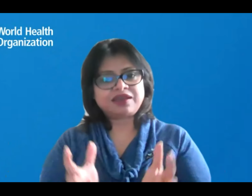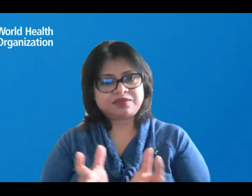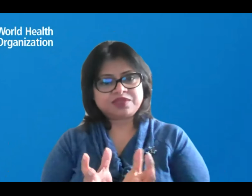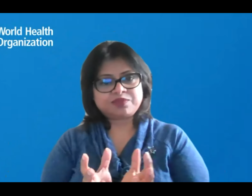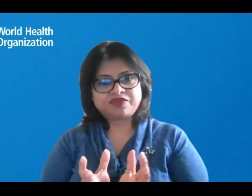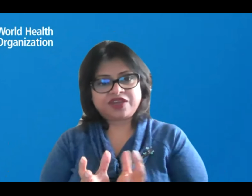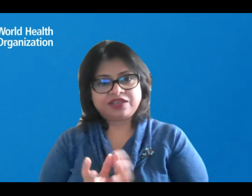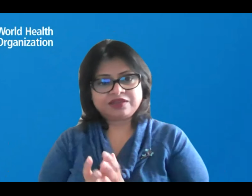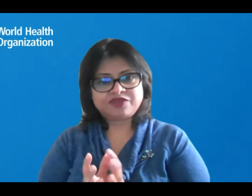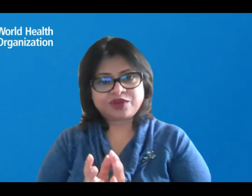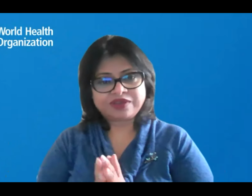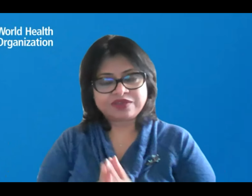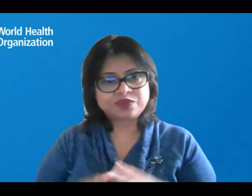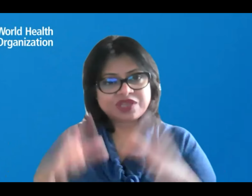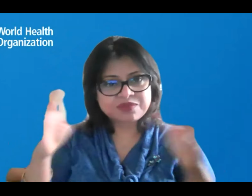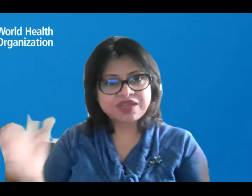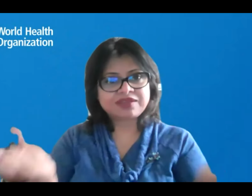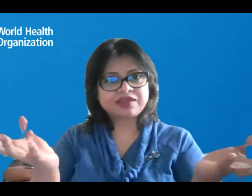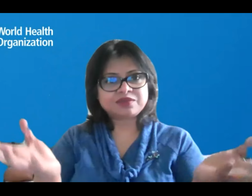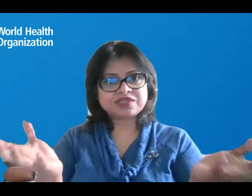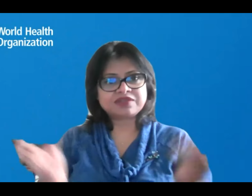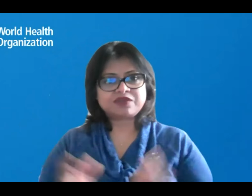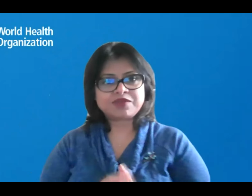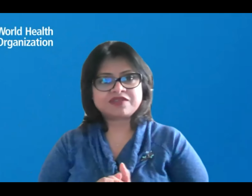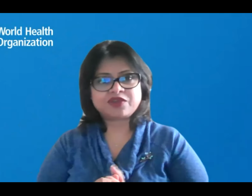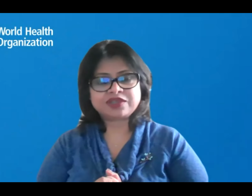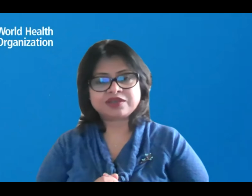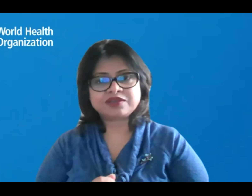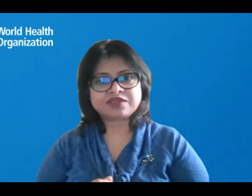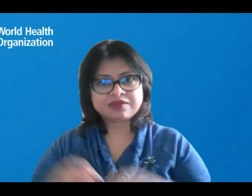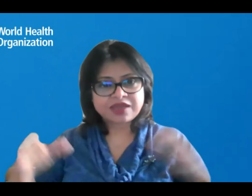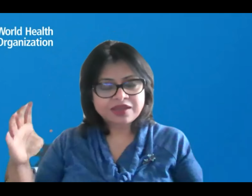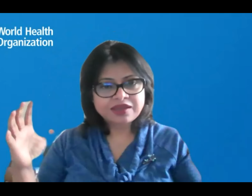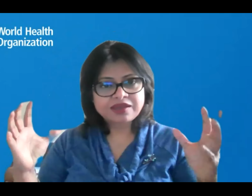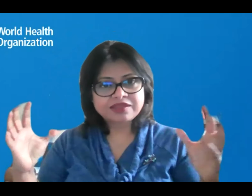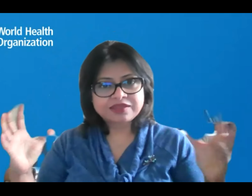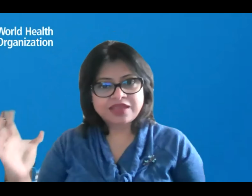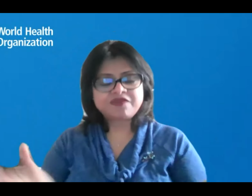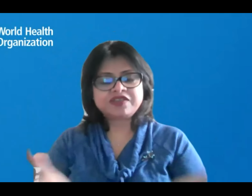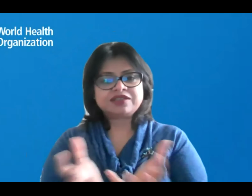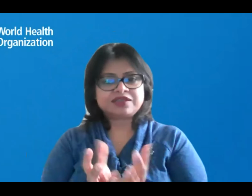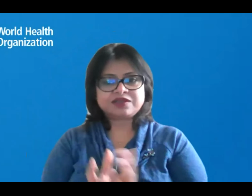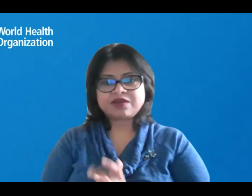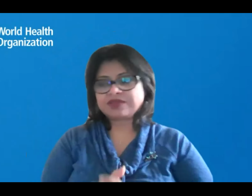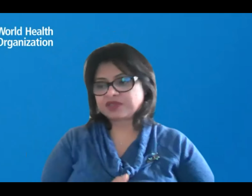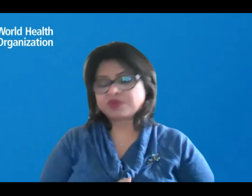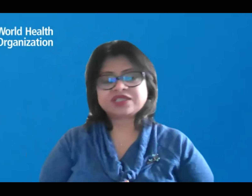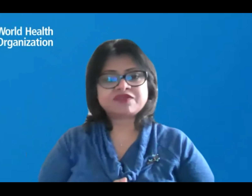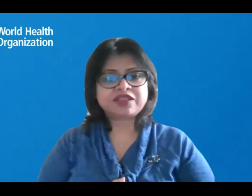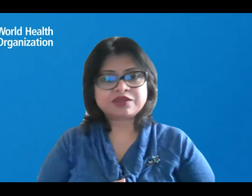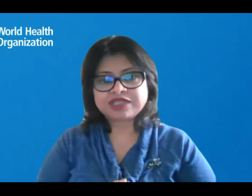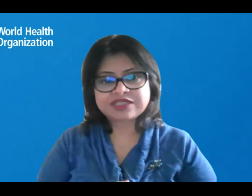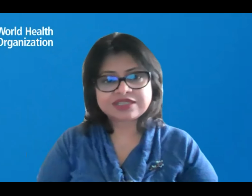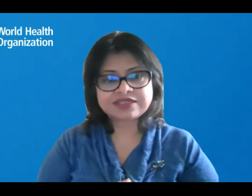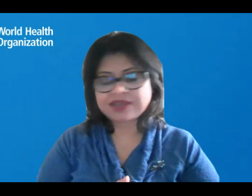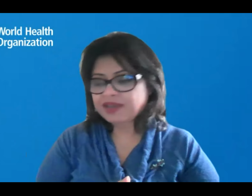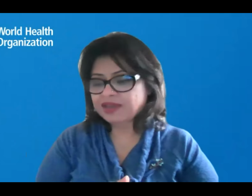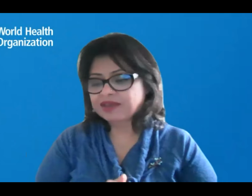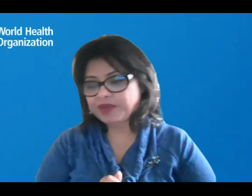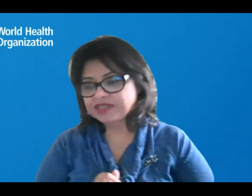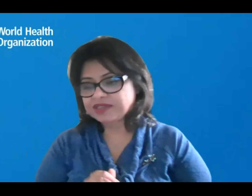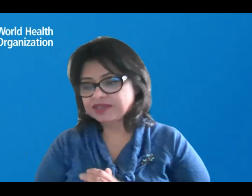que es muy importante crear esos perfiles de riesgo en los países, crear la información de los riesgos en los países